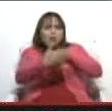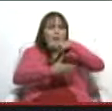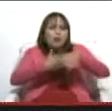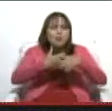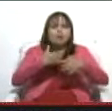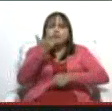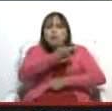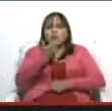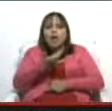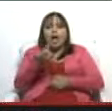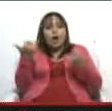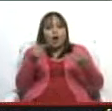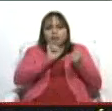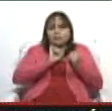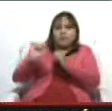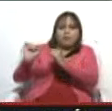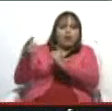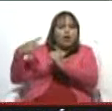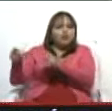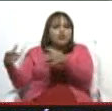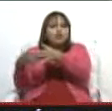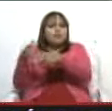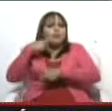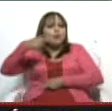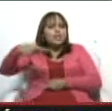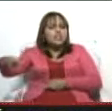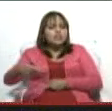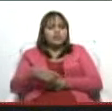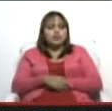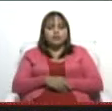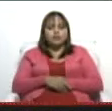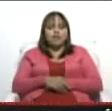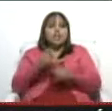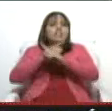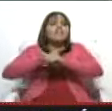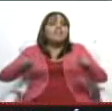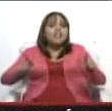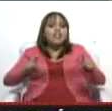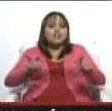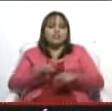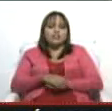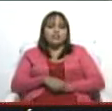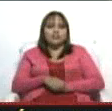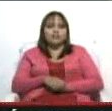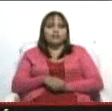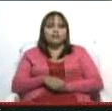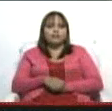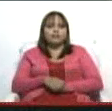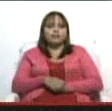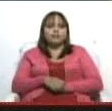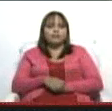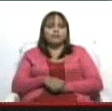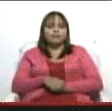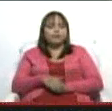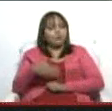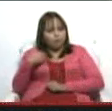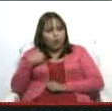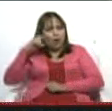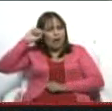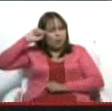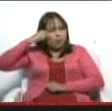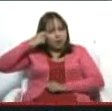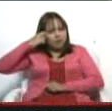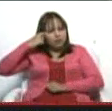pues desprecian a otros actores políticos diferentes a ellos. Yo quisiera recordar